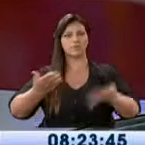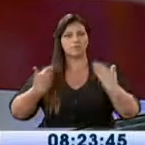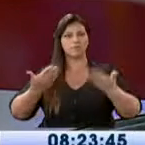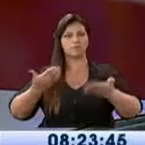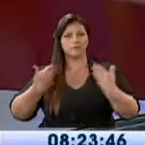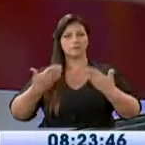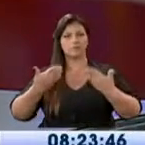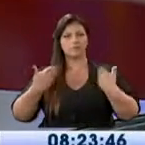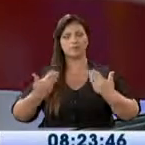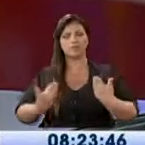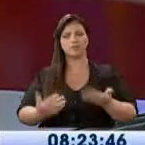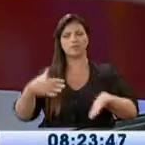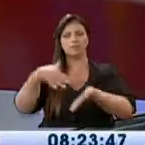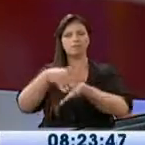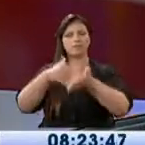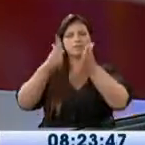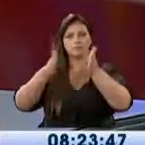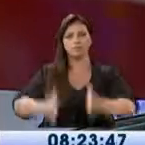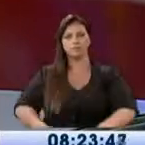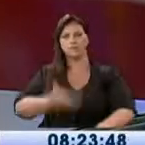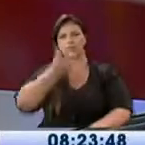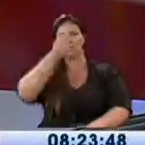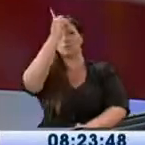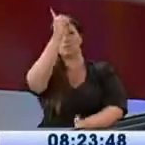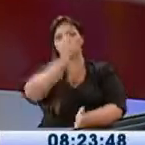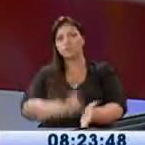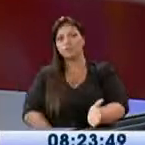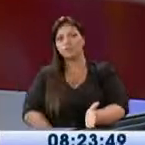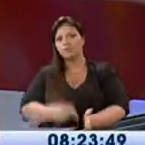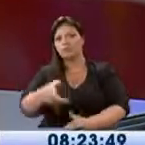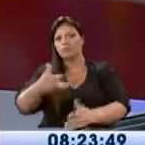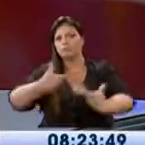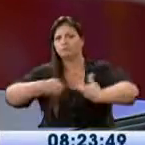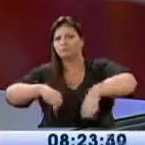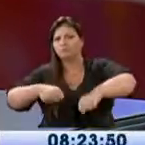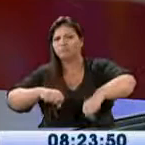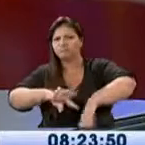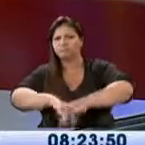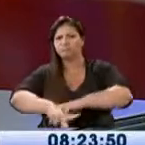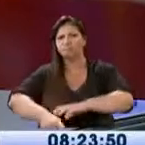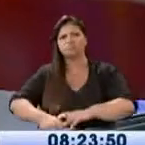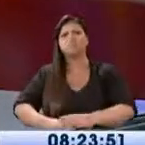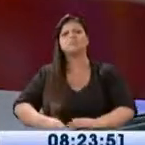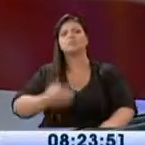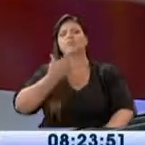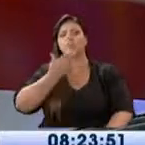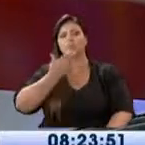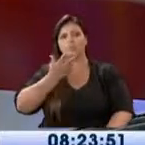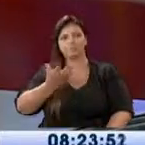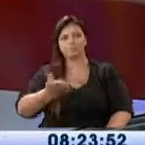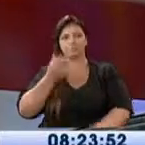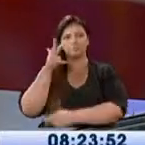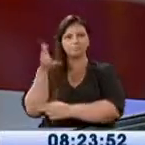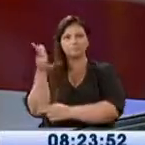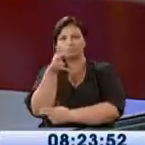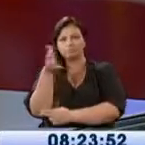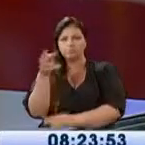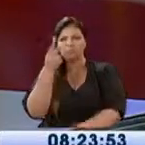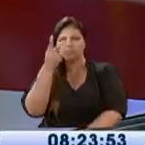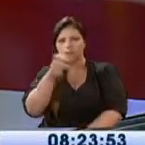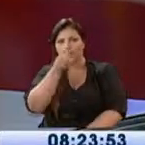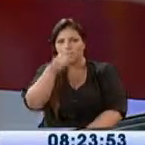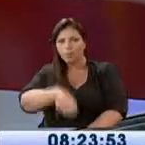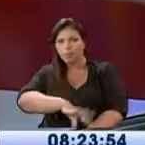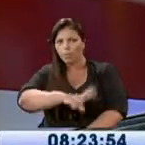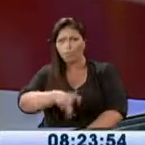Algunas motos fueron sustraídas del estacionamiento de la institución académica. En un video se puede ver cuando un desconocido sale del